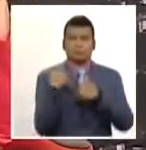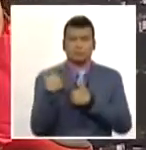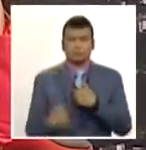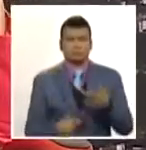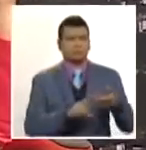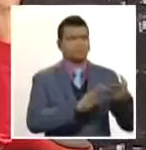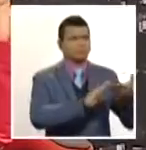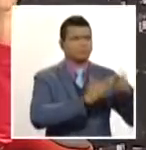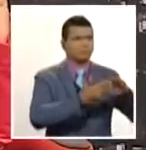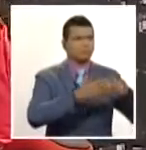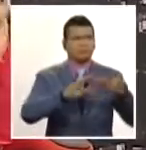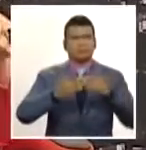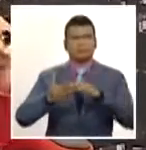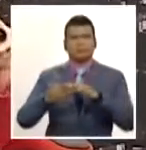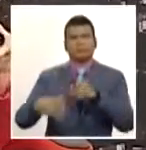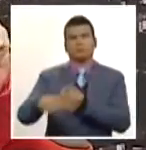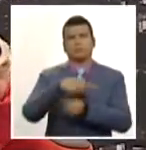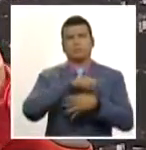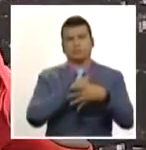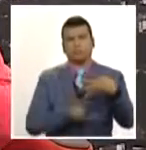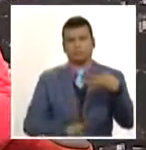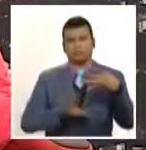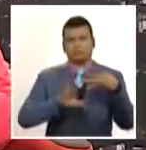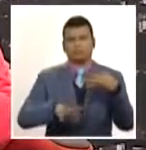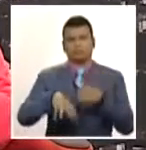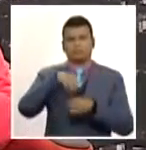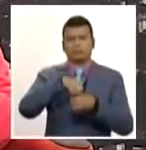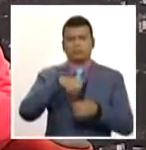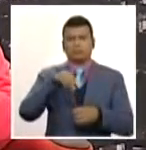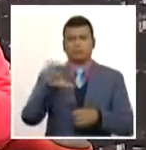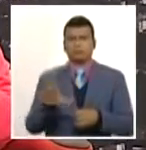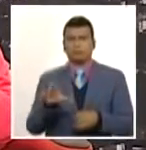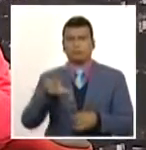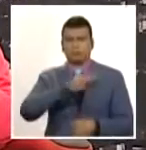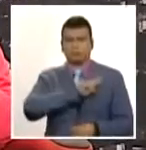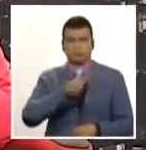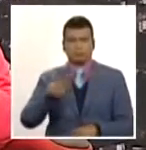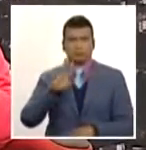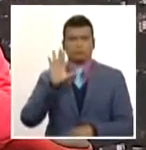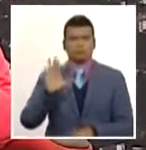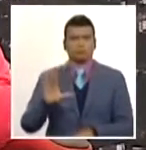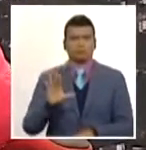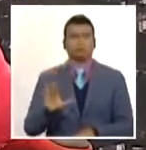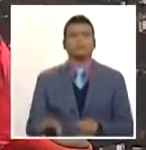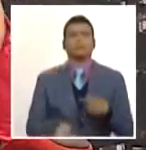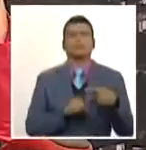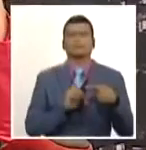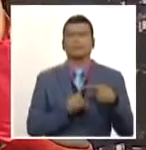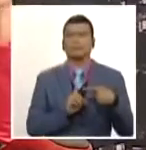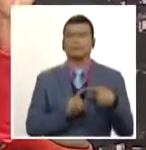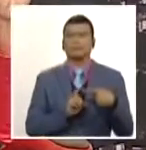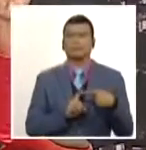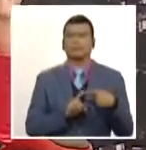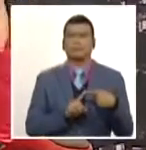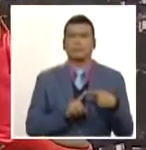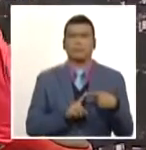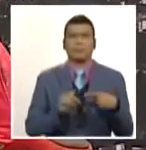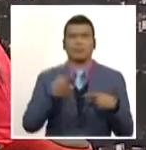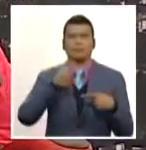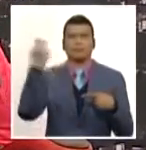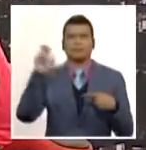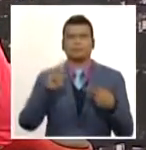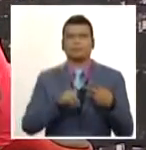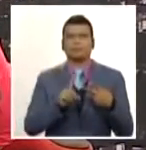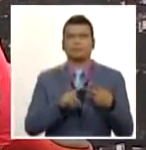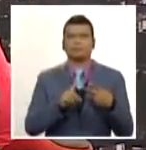comunidades de las 4 subregiones que tenemos nosotros en el Valle del Cauca. Entonces empezamos a trabajar con Norte, trabajamos